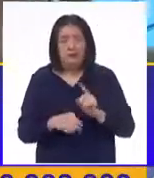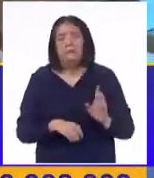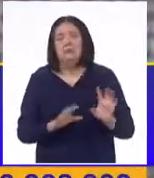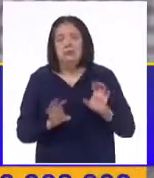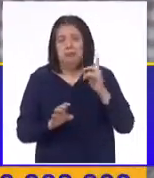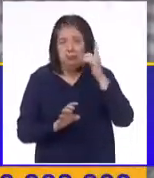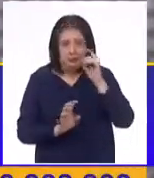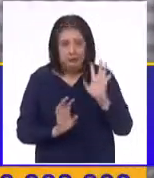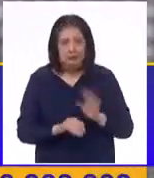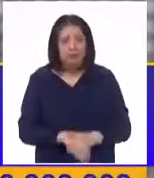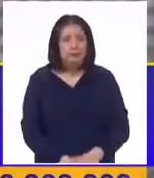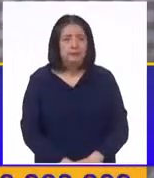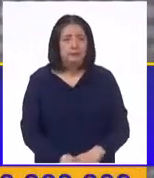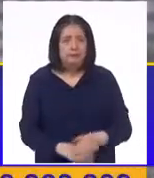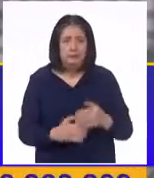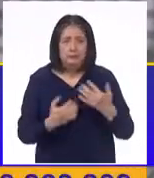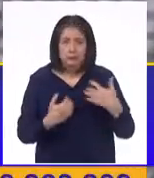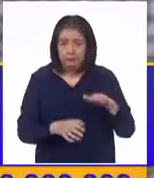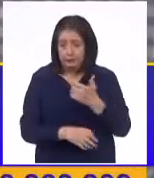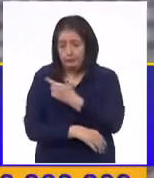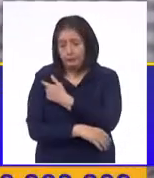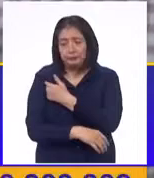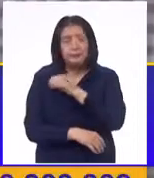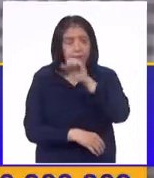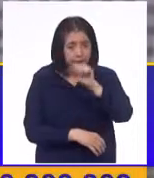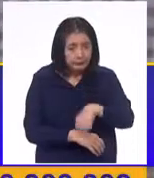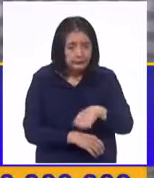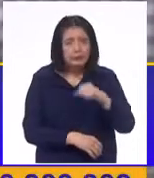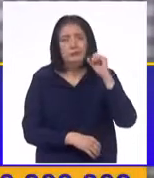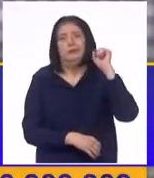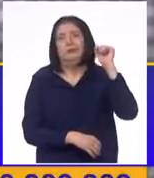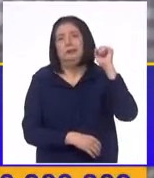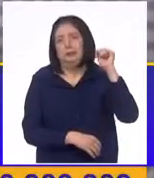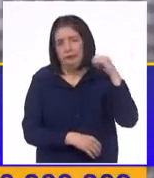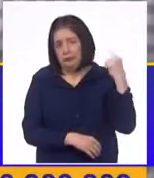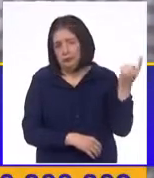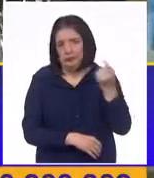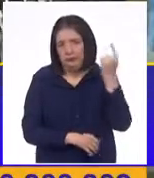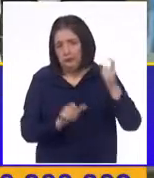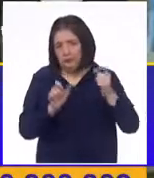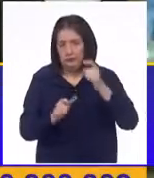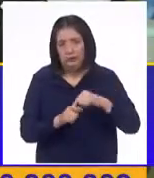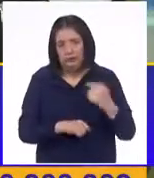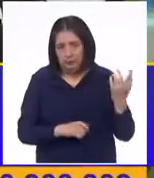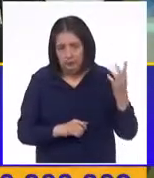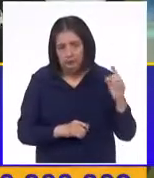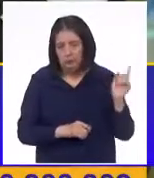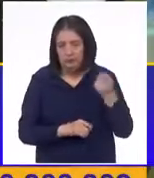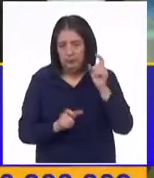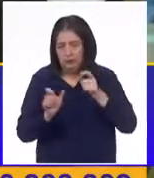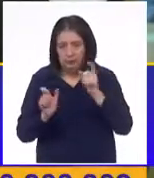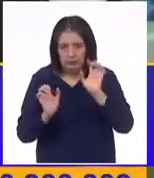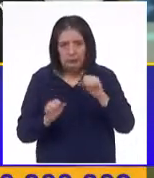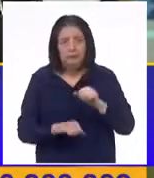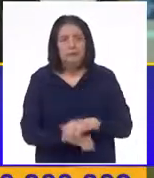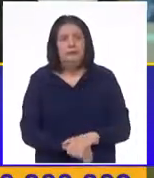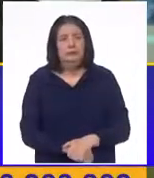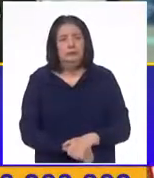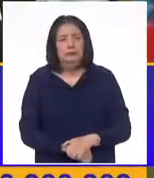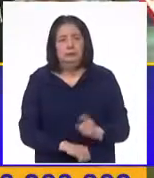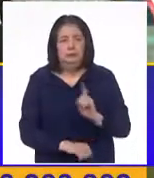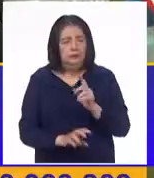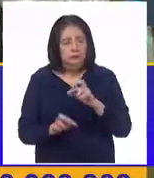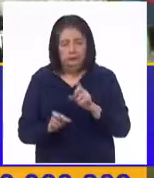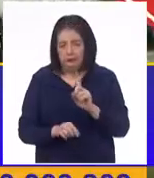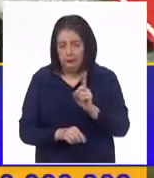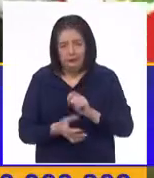politice. La vacunación es un derecho universal, es un derecho de todas las personas. No